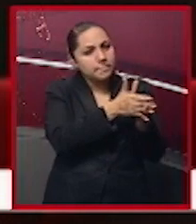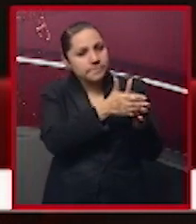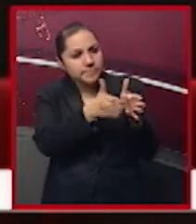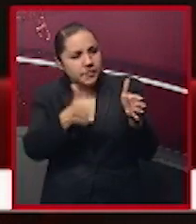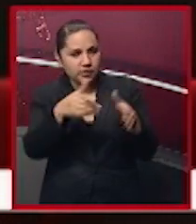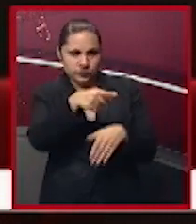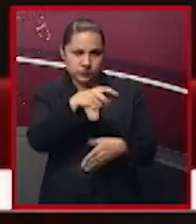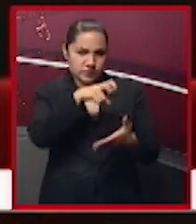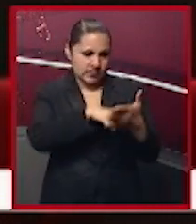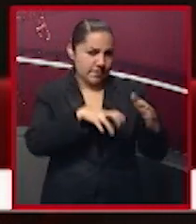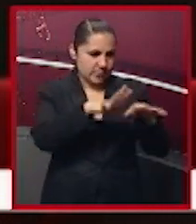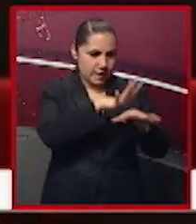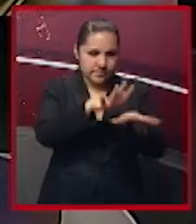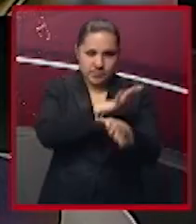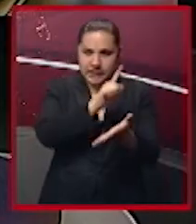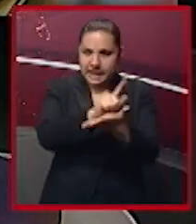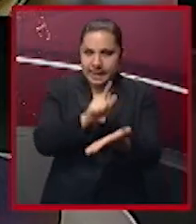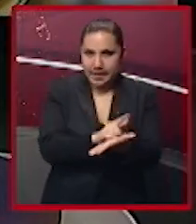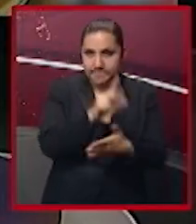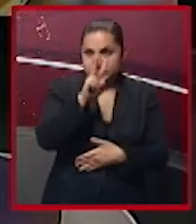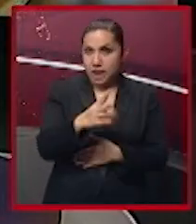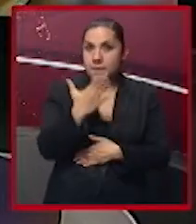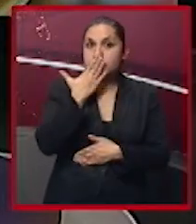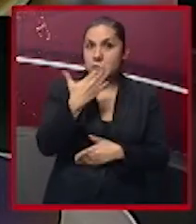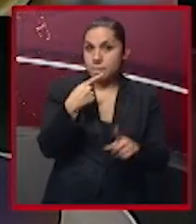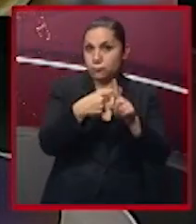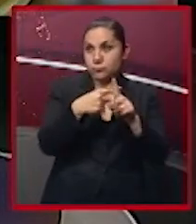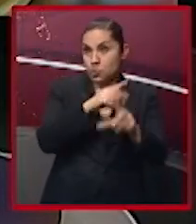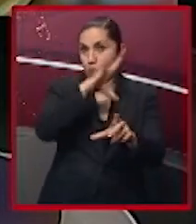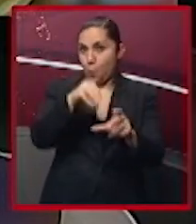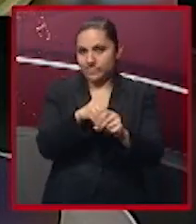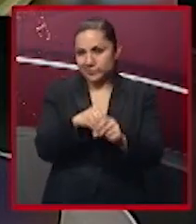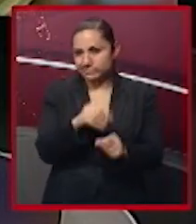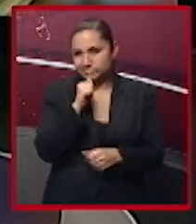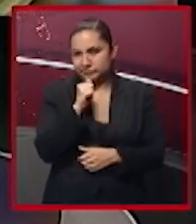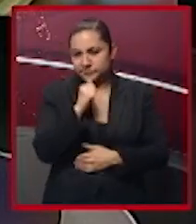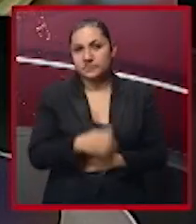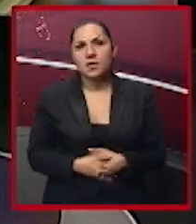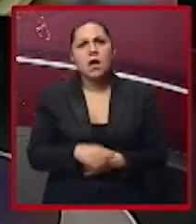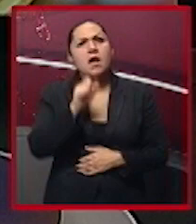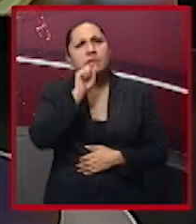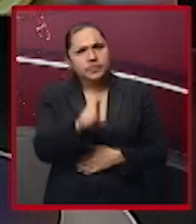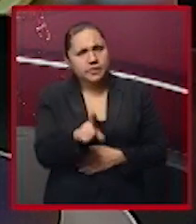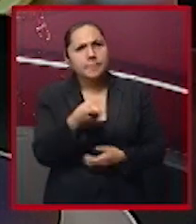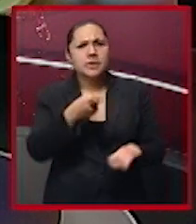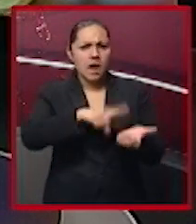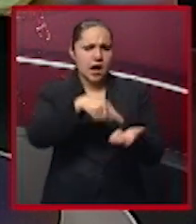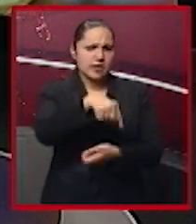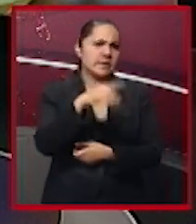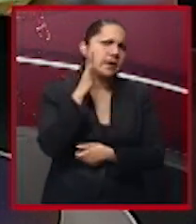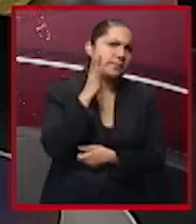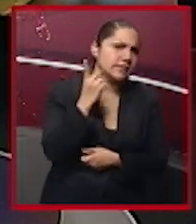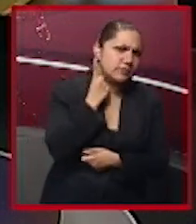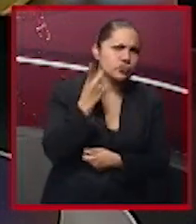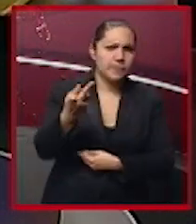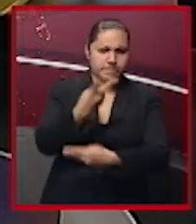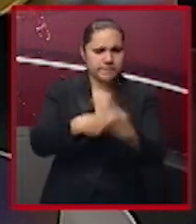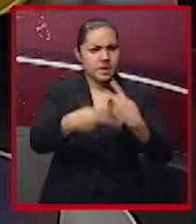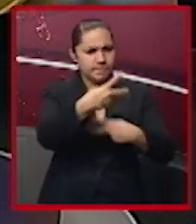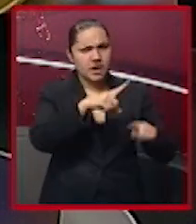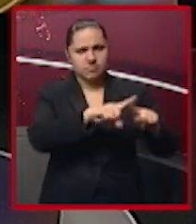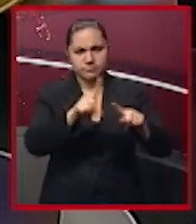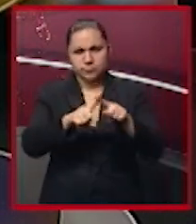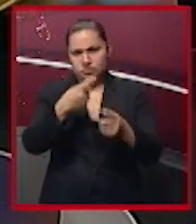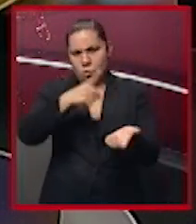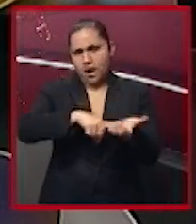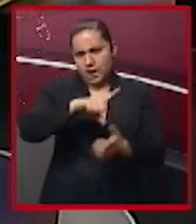reforma estructural. También acudieron a la Cámara de Diputados otros funcionarios, entre ellos quien fuera el titular de